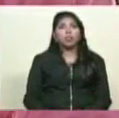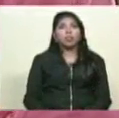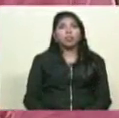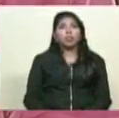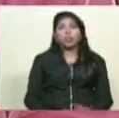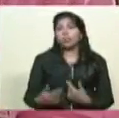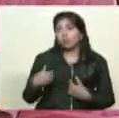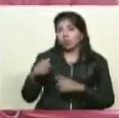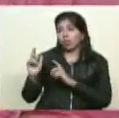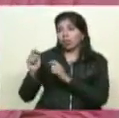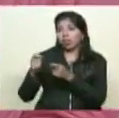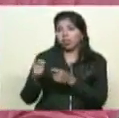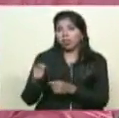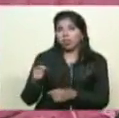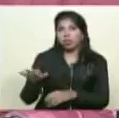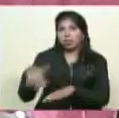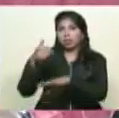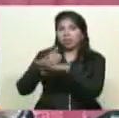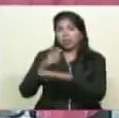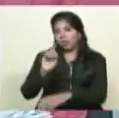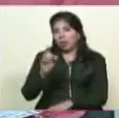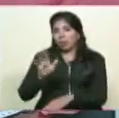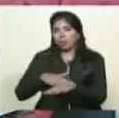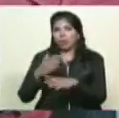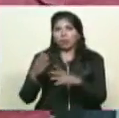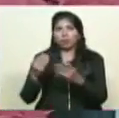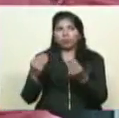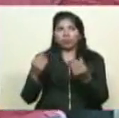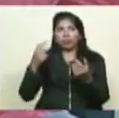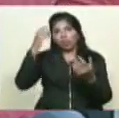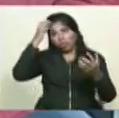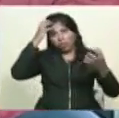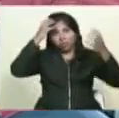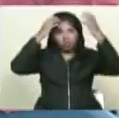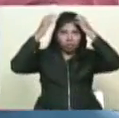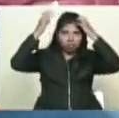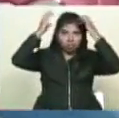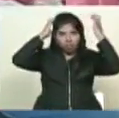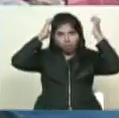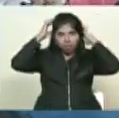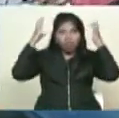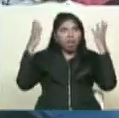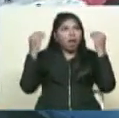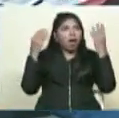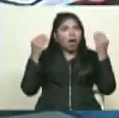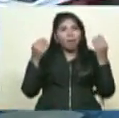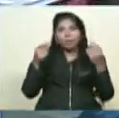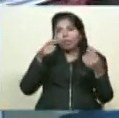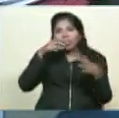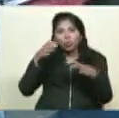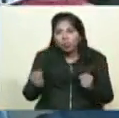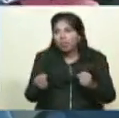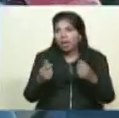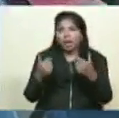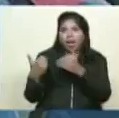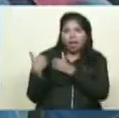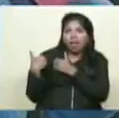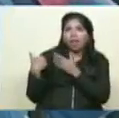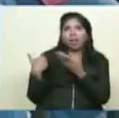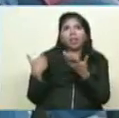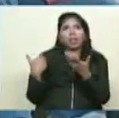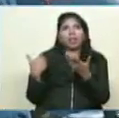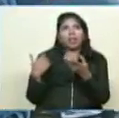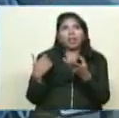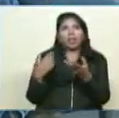central. Porque Vladimir Padrino está encargado del Plan República, está encargado de la seguridad de la nación, jefe de la gran